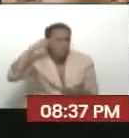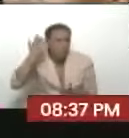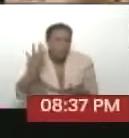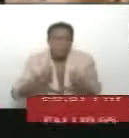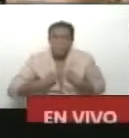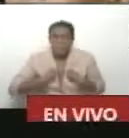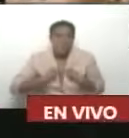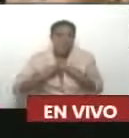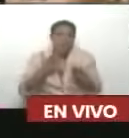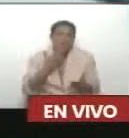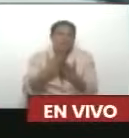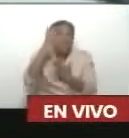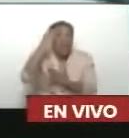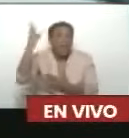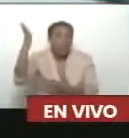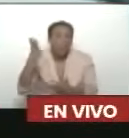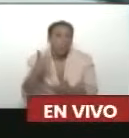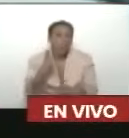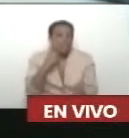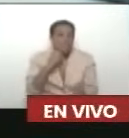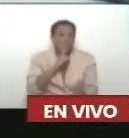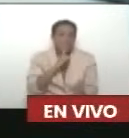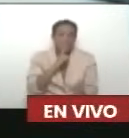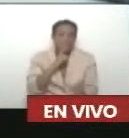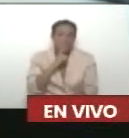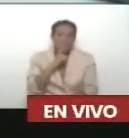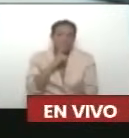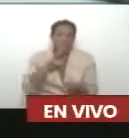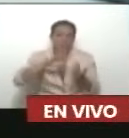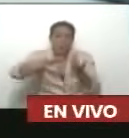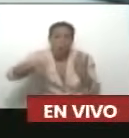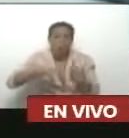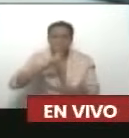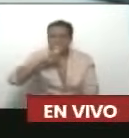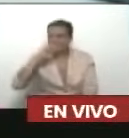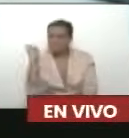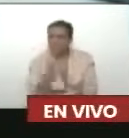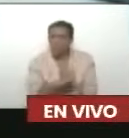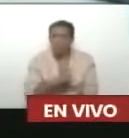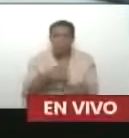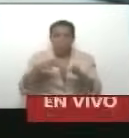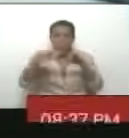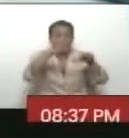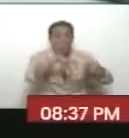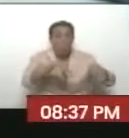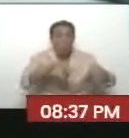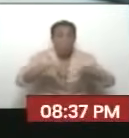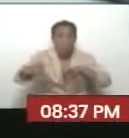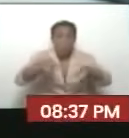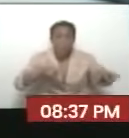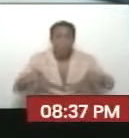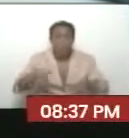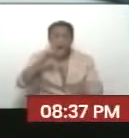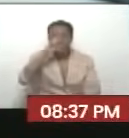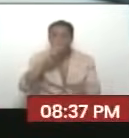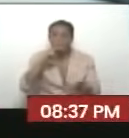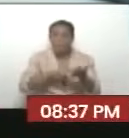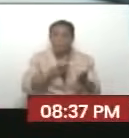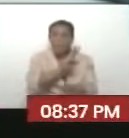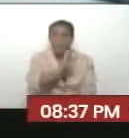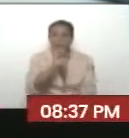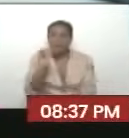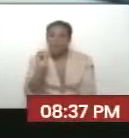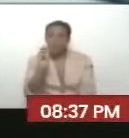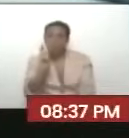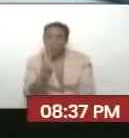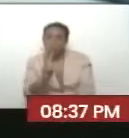vivieron, gracias a Dios, la etapa de intolerancia, de división y de odio que sembraron en Venezuela en los años 2001,